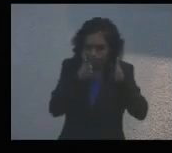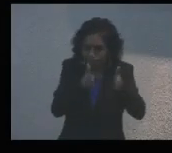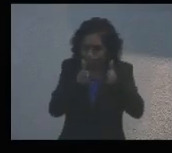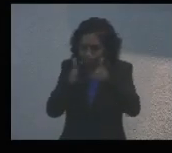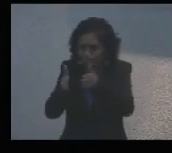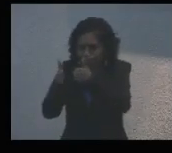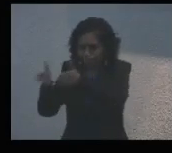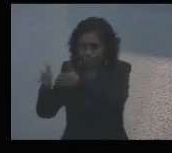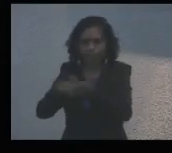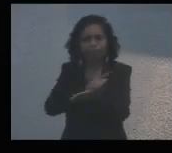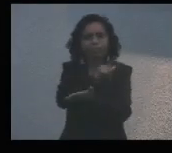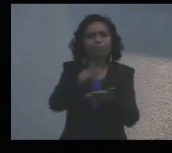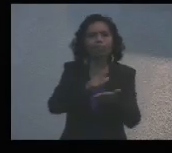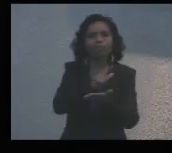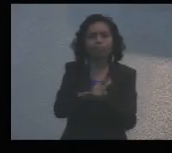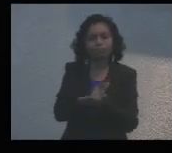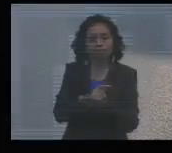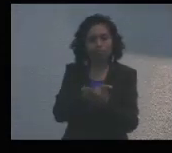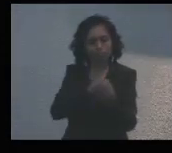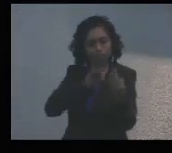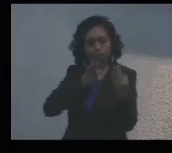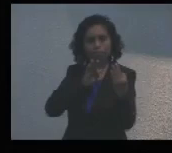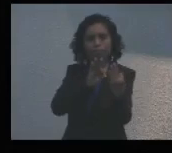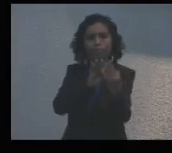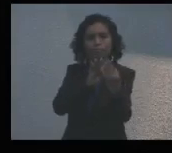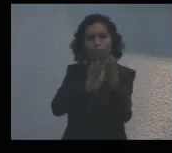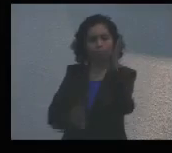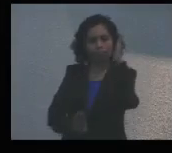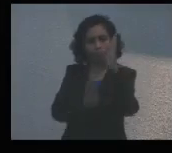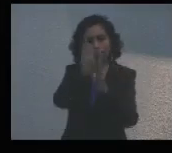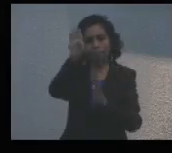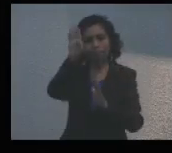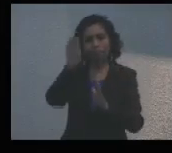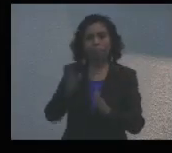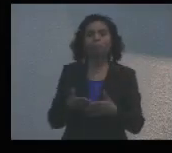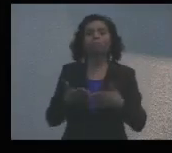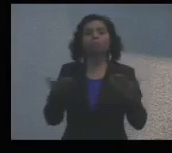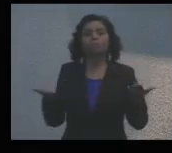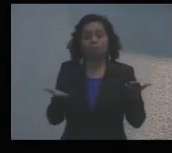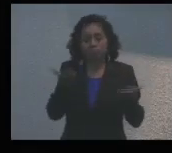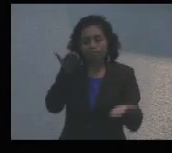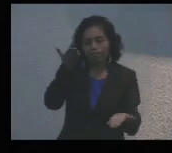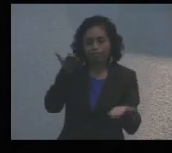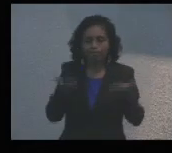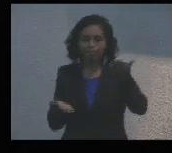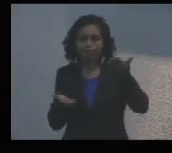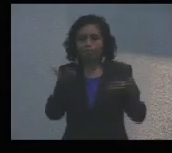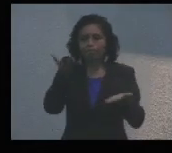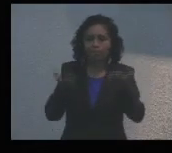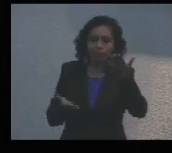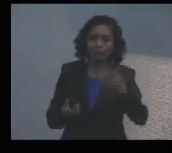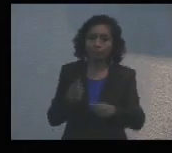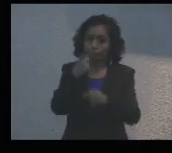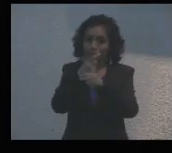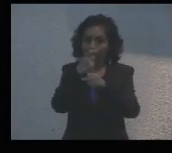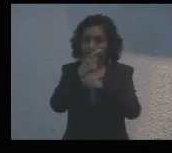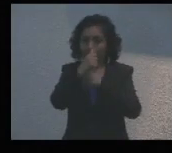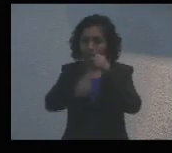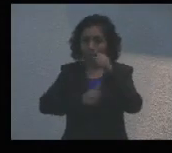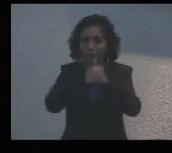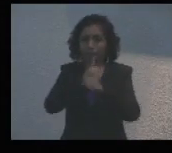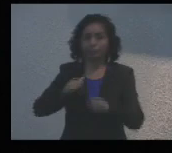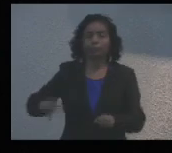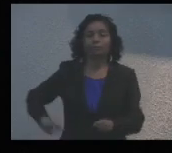legislativas y judiciales para enfrentarlos y superarlos. Así, el balance final de este primer año de